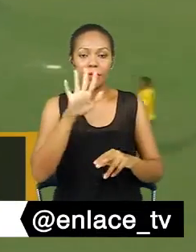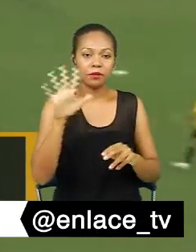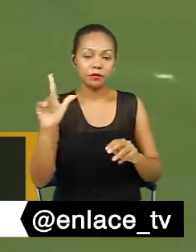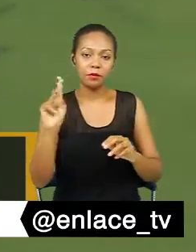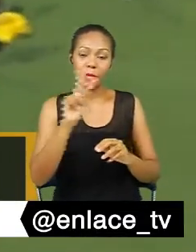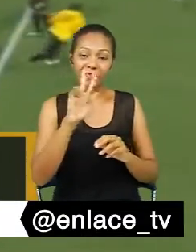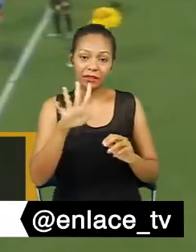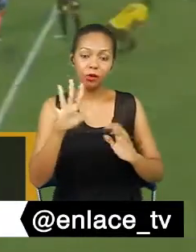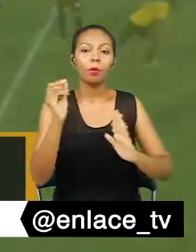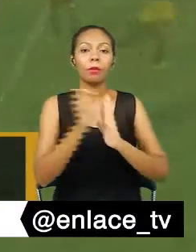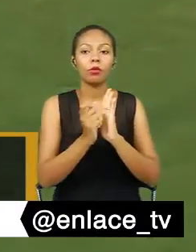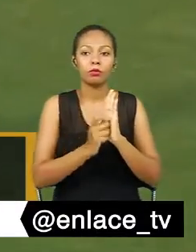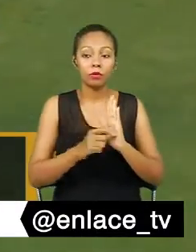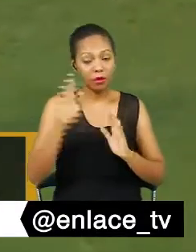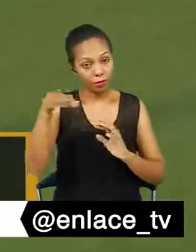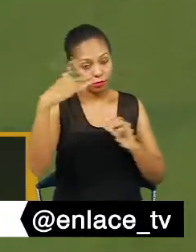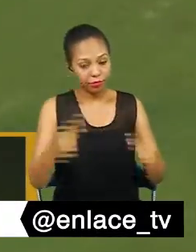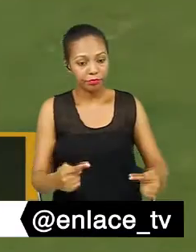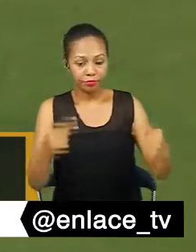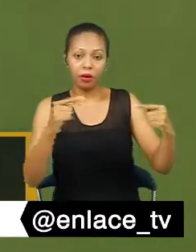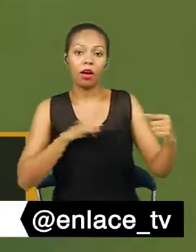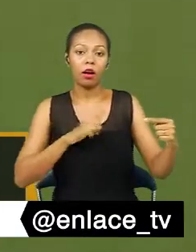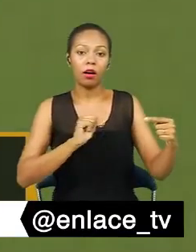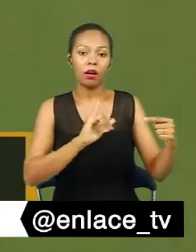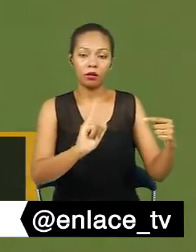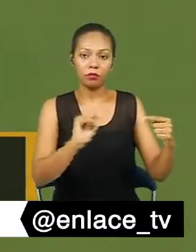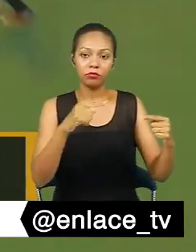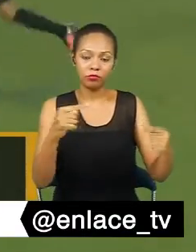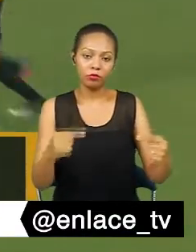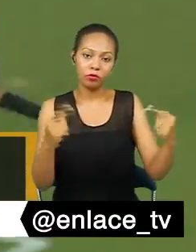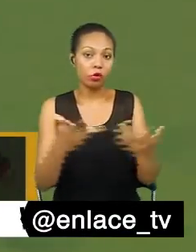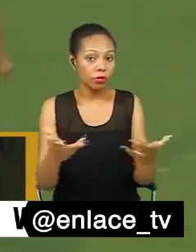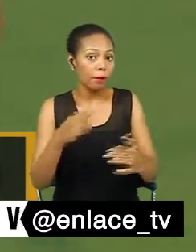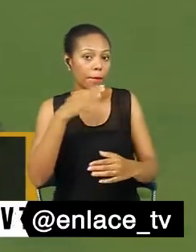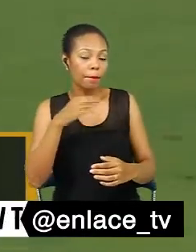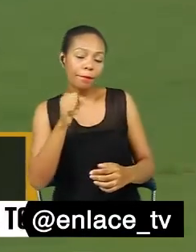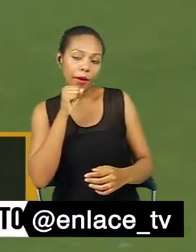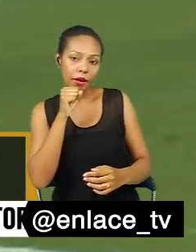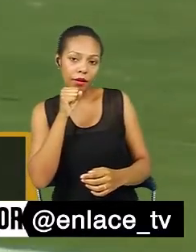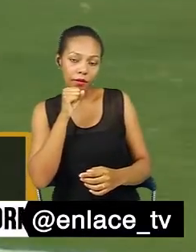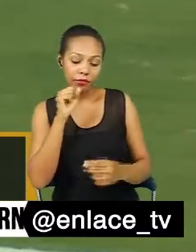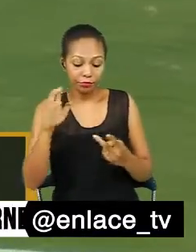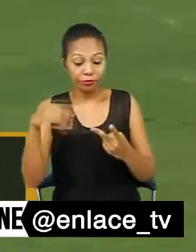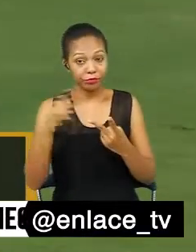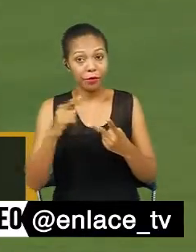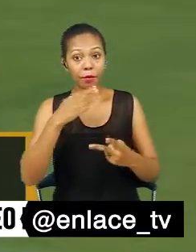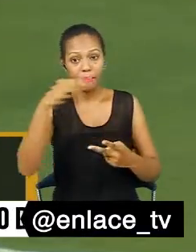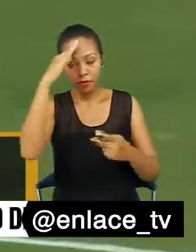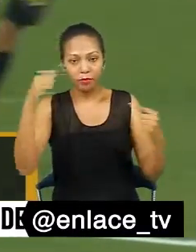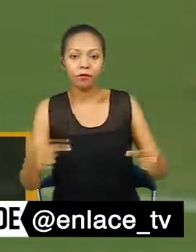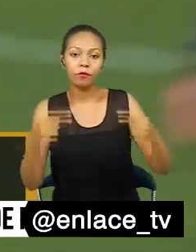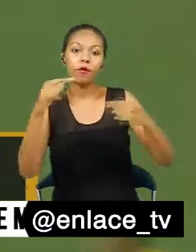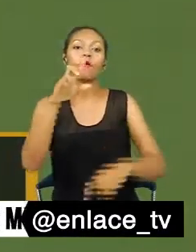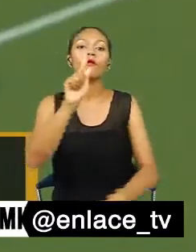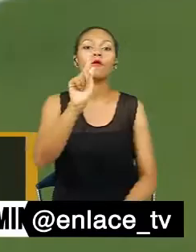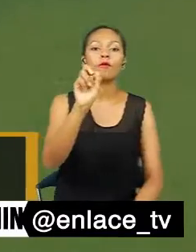Alianza Petrolera se enfrentará a Cali en Barranca Bermeja, mientras que Medellín se enfrenta a Fortaleza en Bogotá.